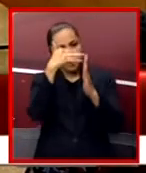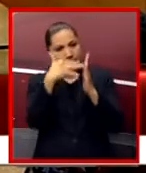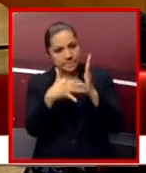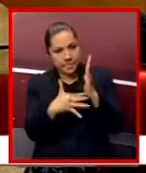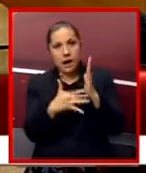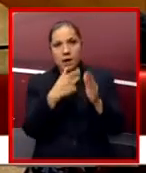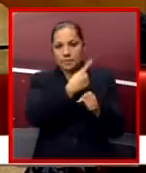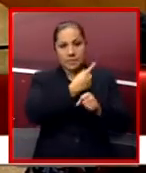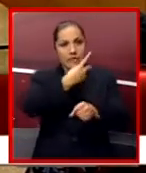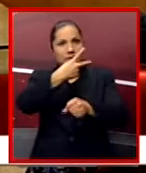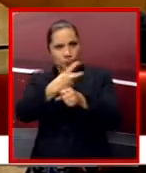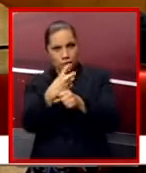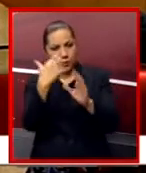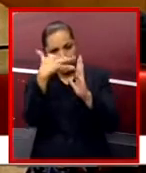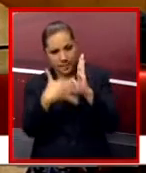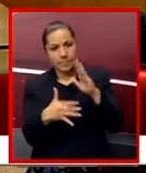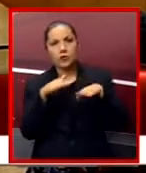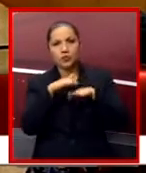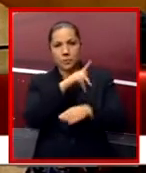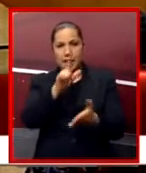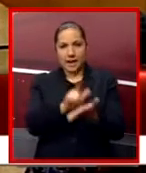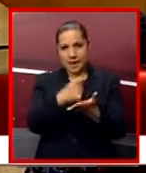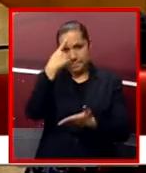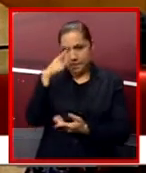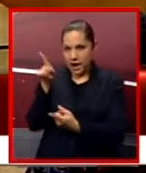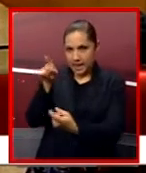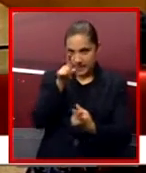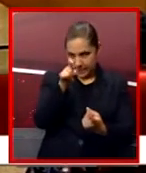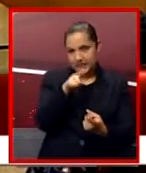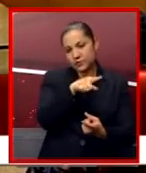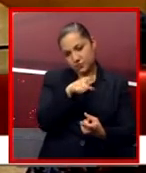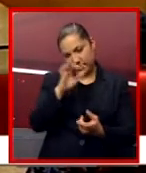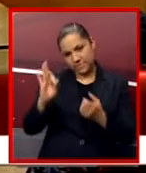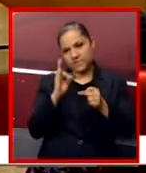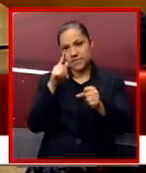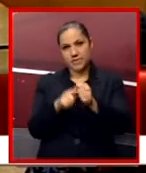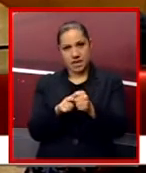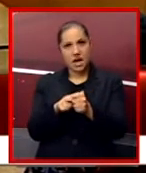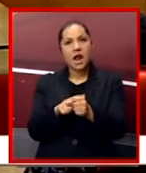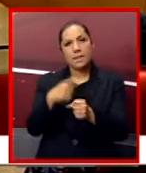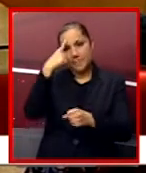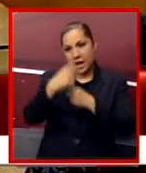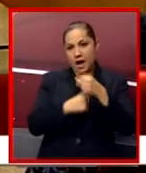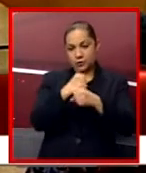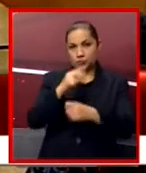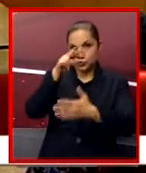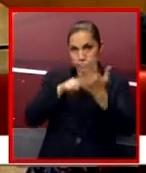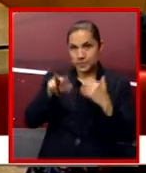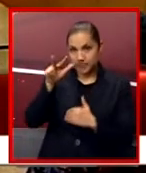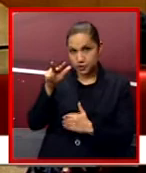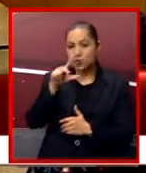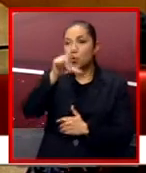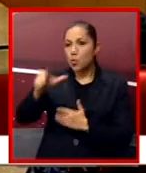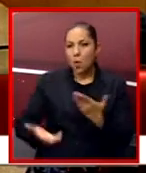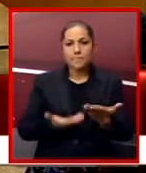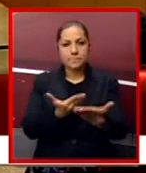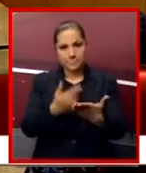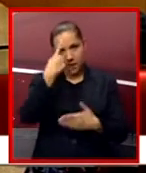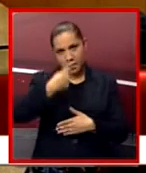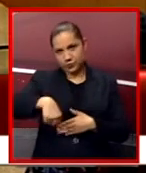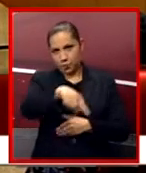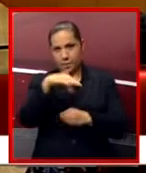al dictamen que expide la Ley de Ingresos de la Federación para el ejercicio fiscal 2018, se puso a consideración. La Ley de